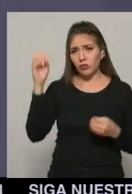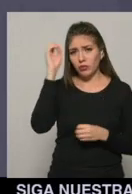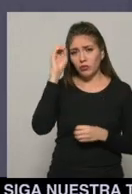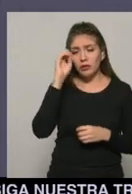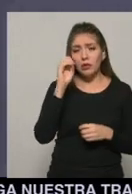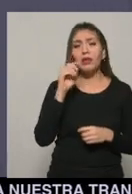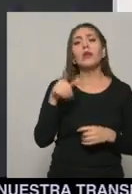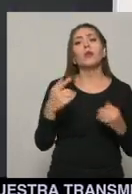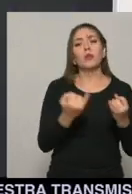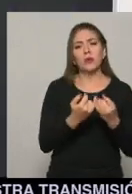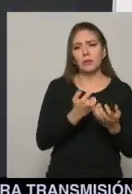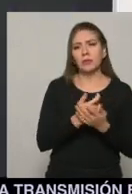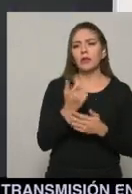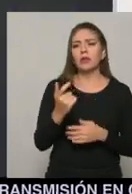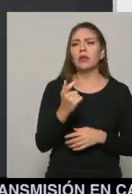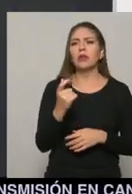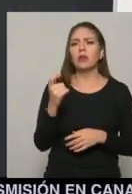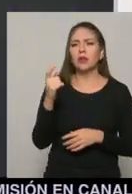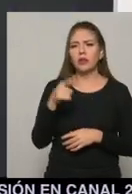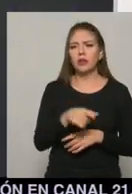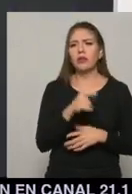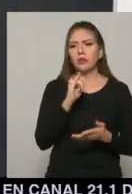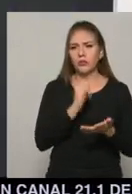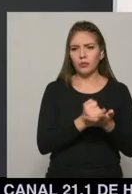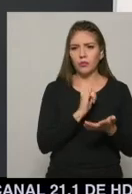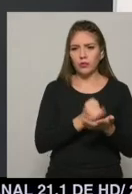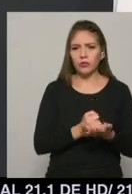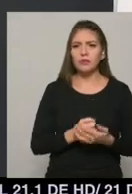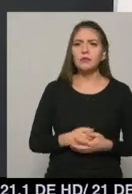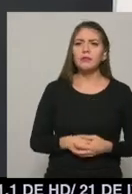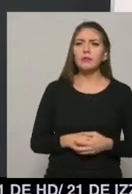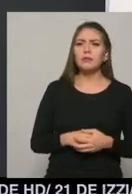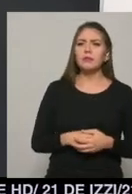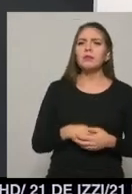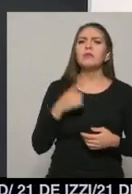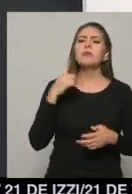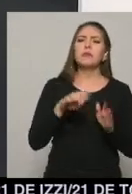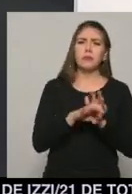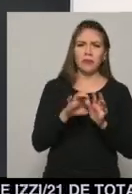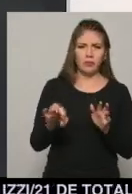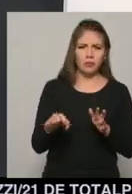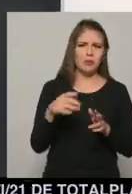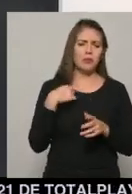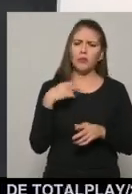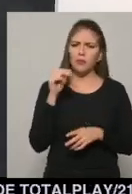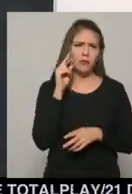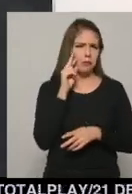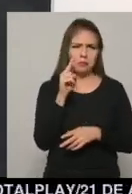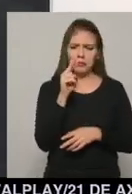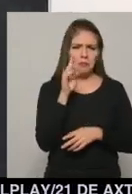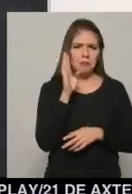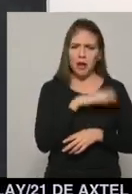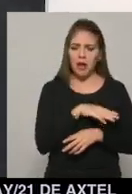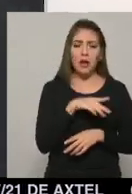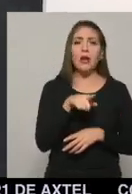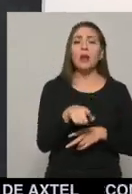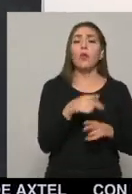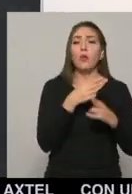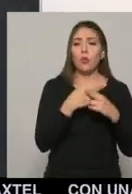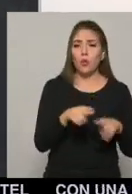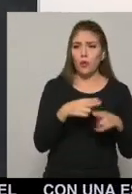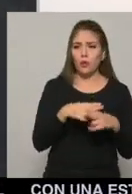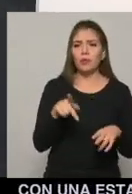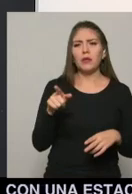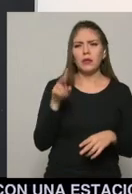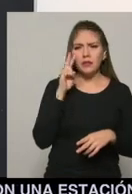que pagar impuestos. Pero además yo tampoco lo veo mal. Fíjate que Uber, por ejemplo, en el caso de esta empresa extranjera, tú sabes todo lo que ha implicado en